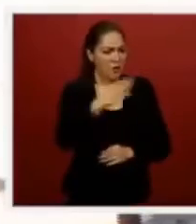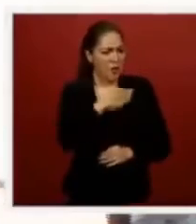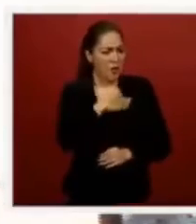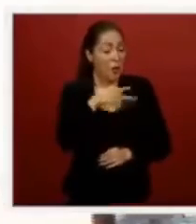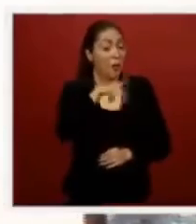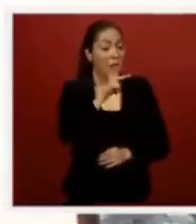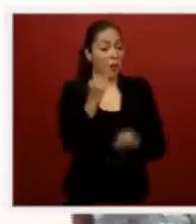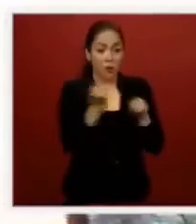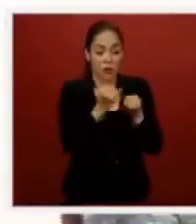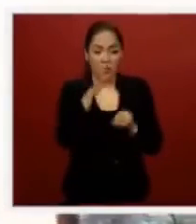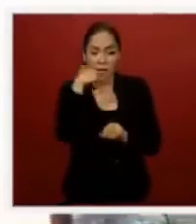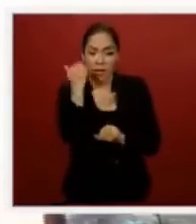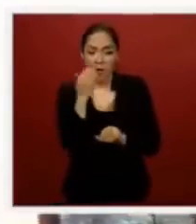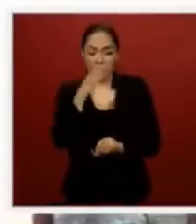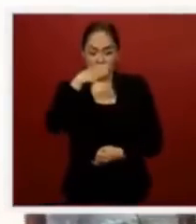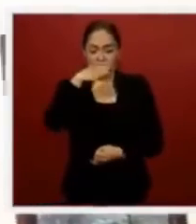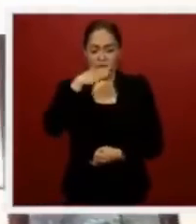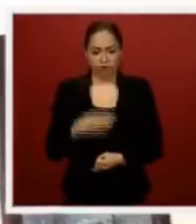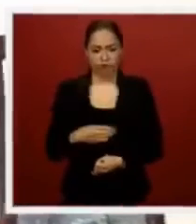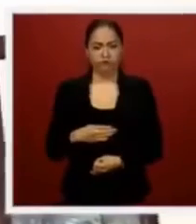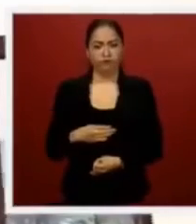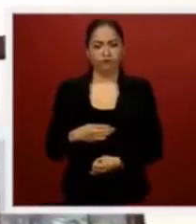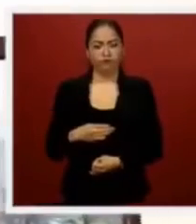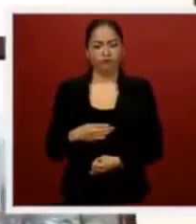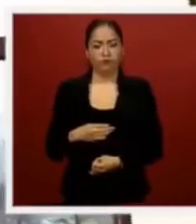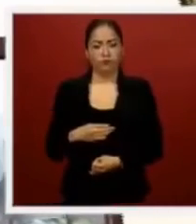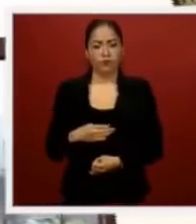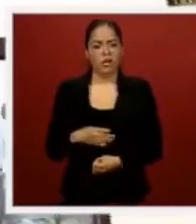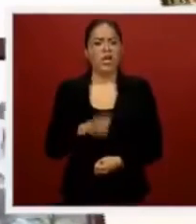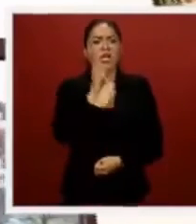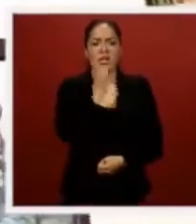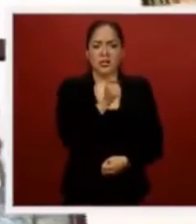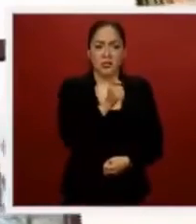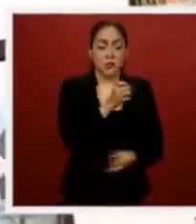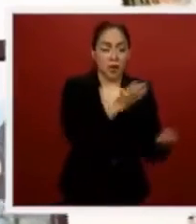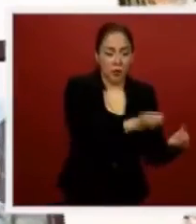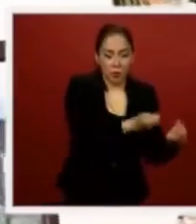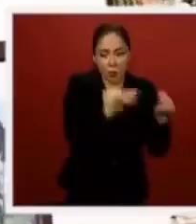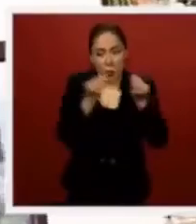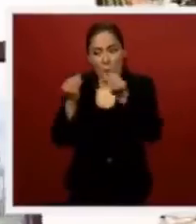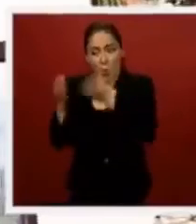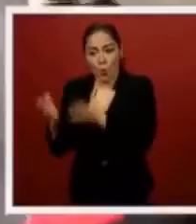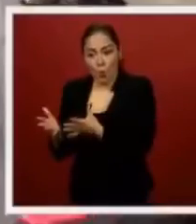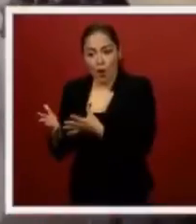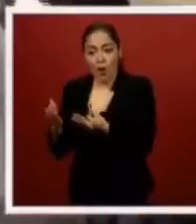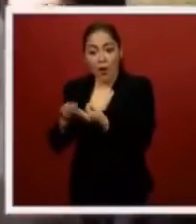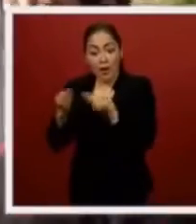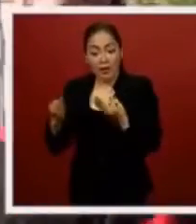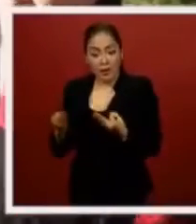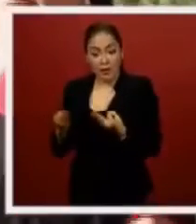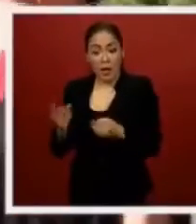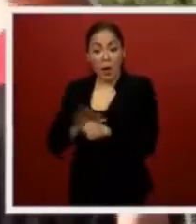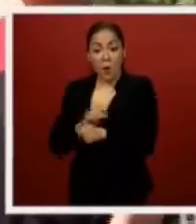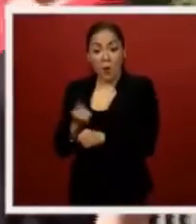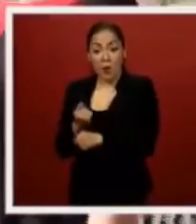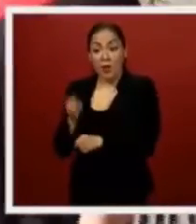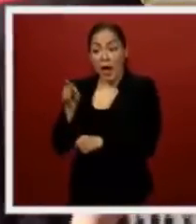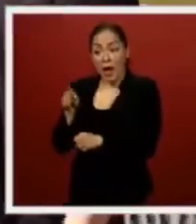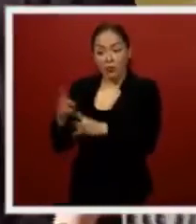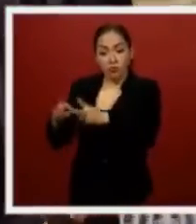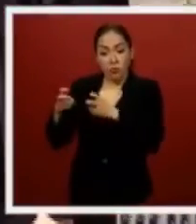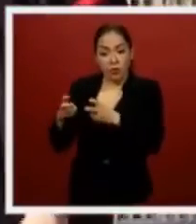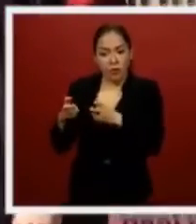la justicia. Y la justicia significa que se le devuelva la tierra a los que se las arrebataron.